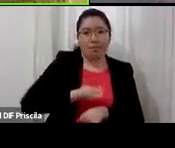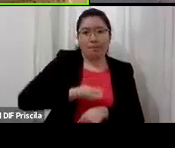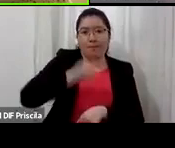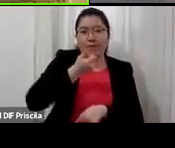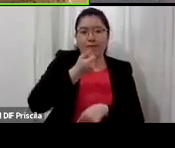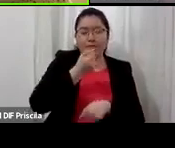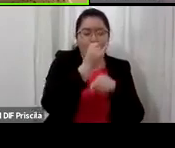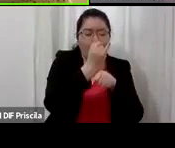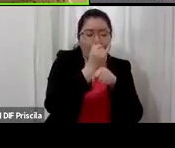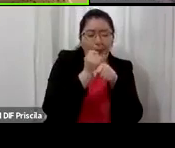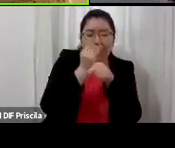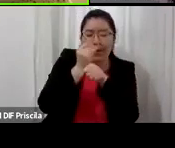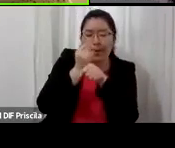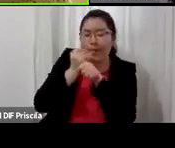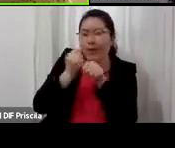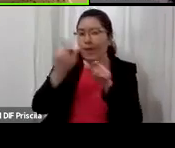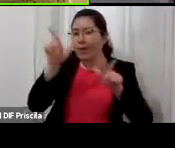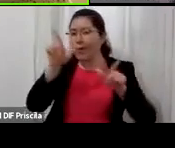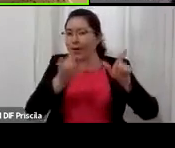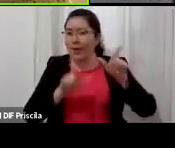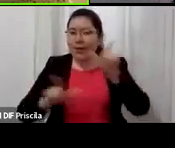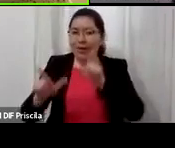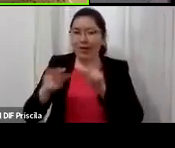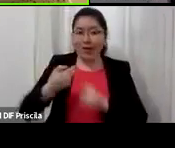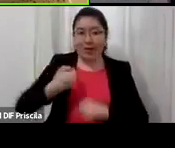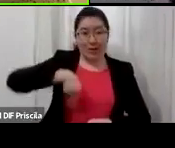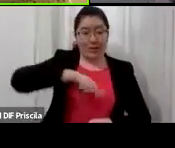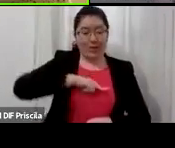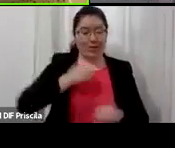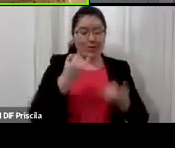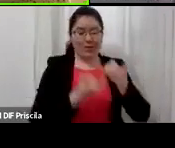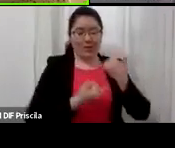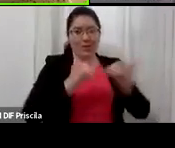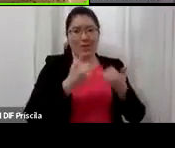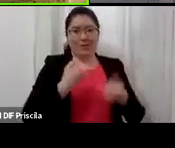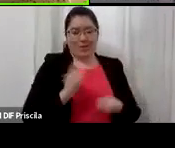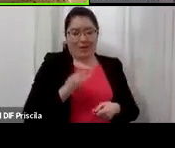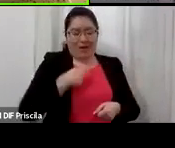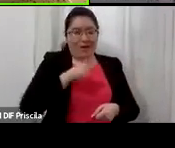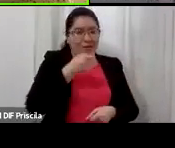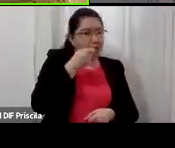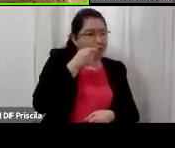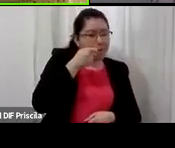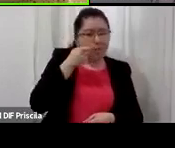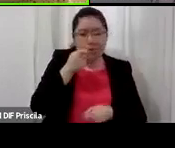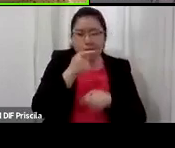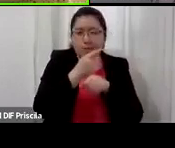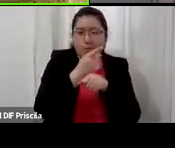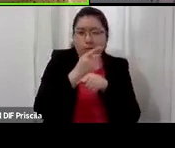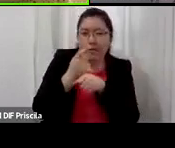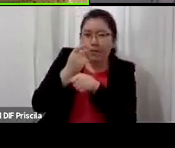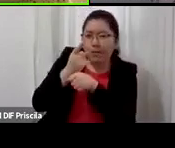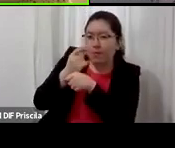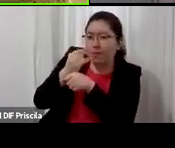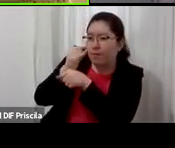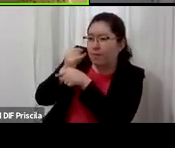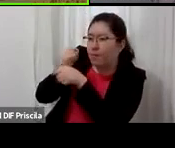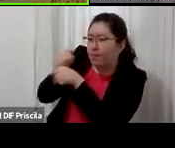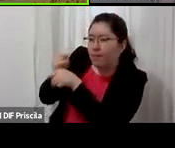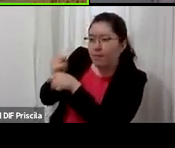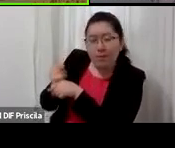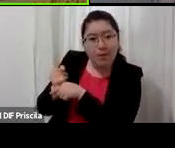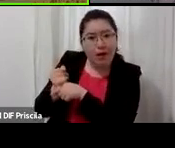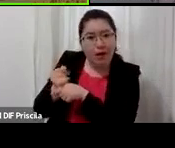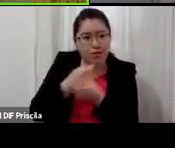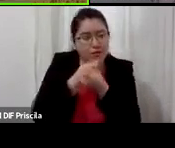Y entonces nosotras jugamos a que somos detectives y esto es algo que de entrada ya atrapa a las niñas y a los niños y se